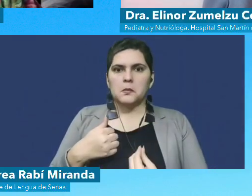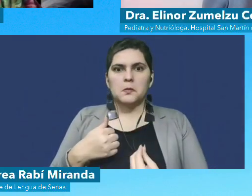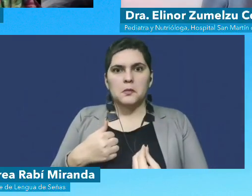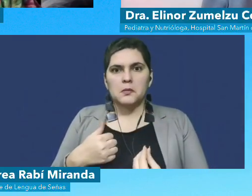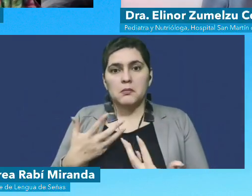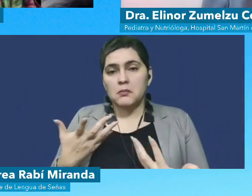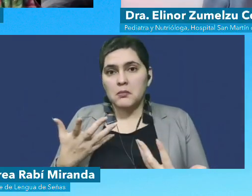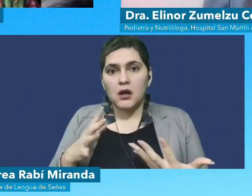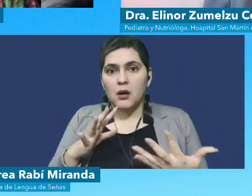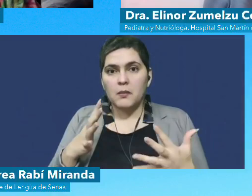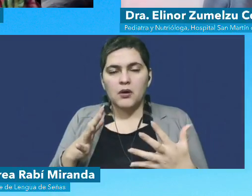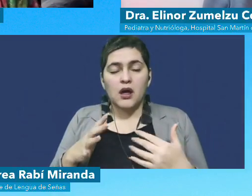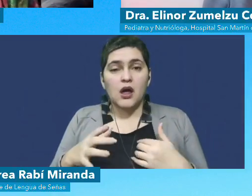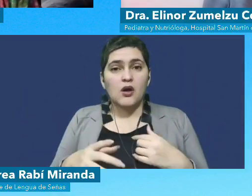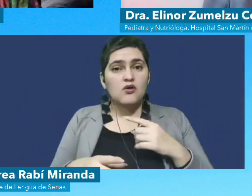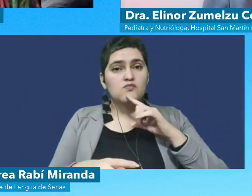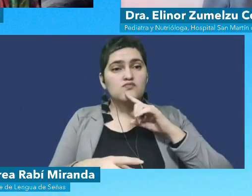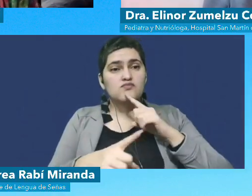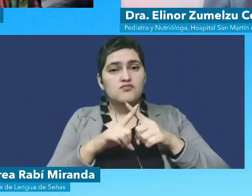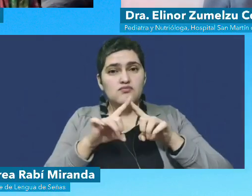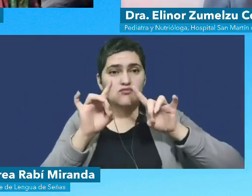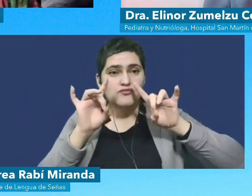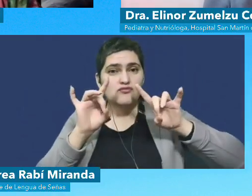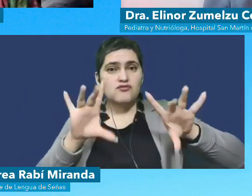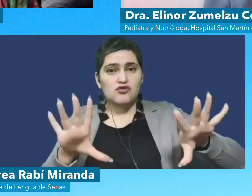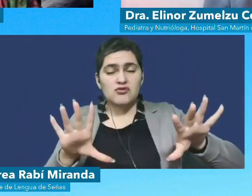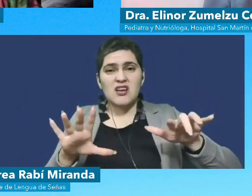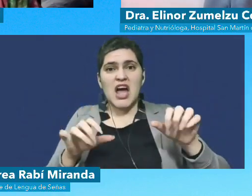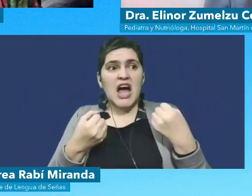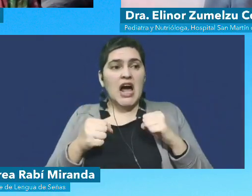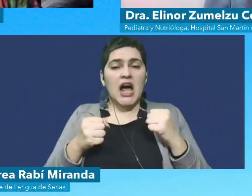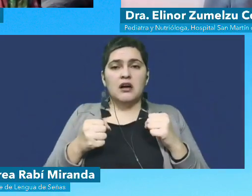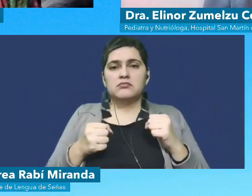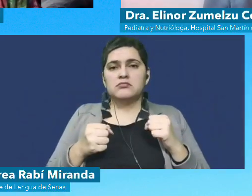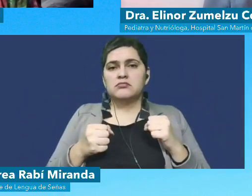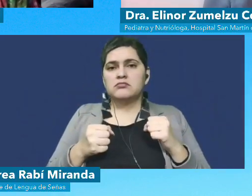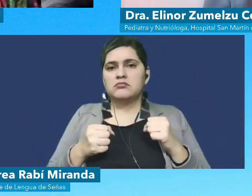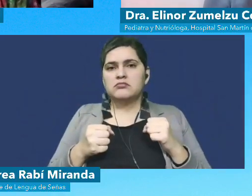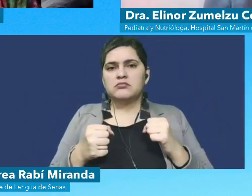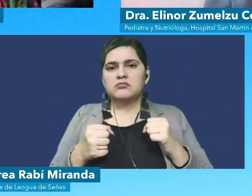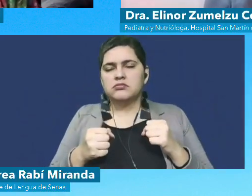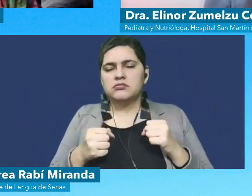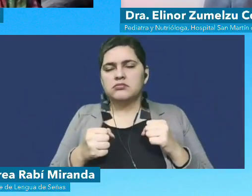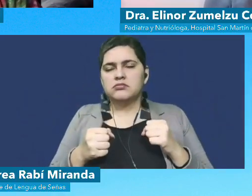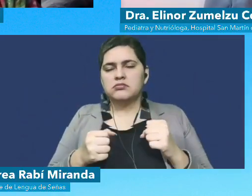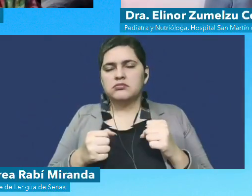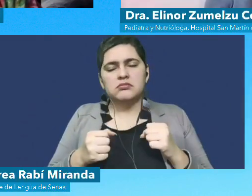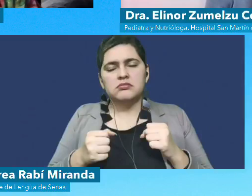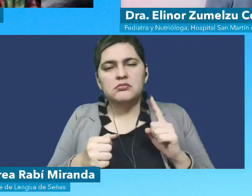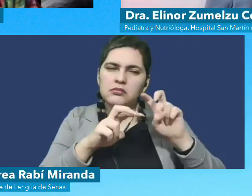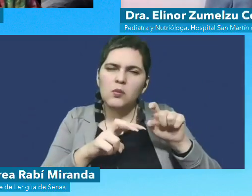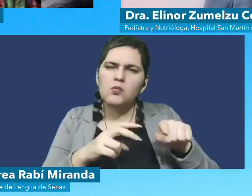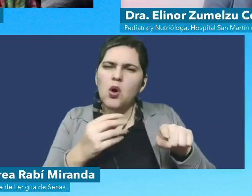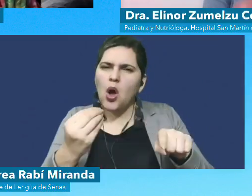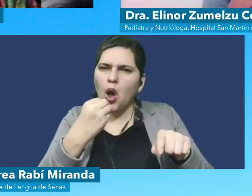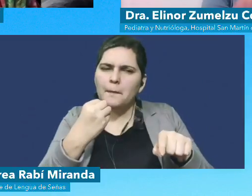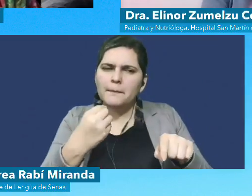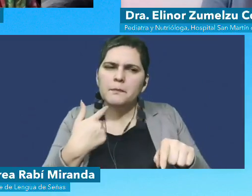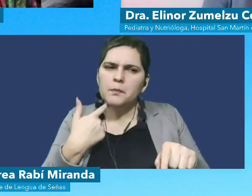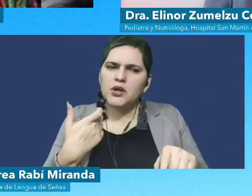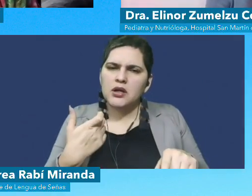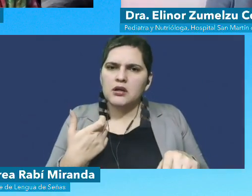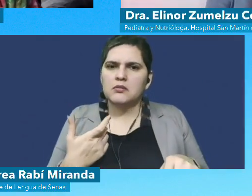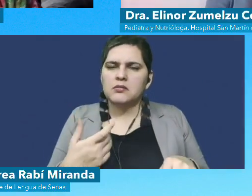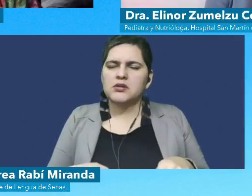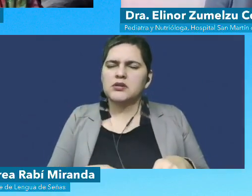ponerle el nombre, no porque un niño come mucho decirle que es ansioso, sino que ir a investigar por qué está comiendo mucho. Porque si yo tengo reflujo y tengo todo dañado acá en